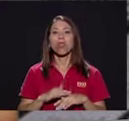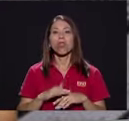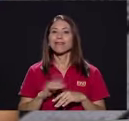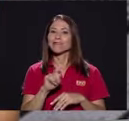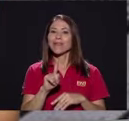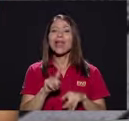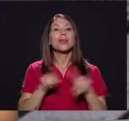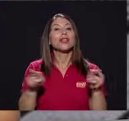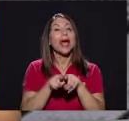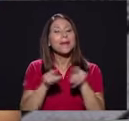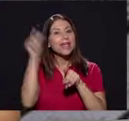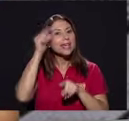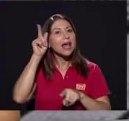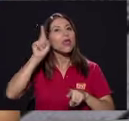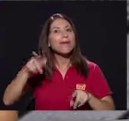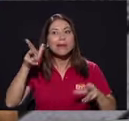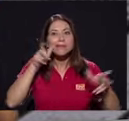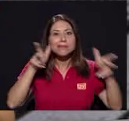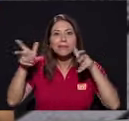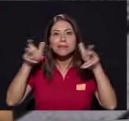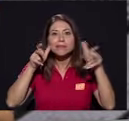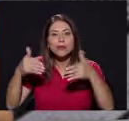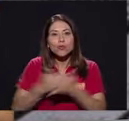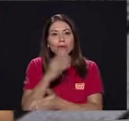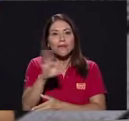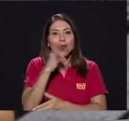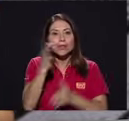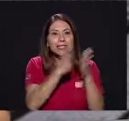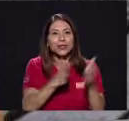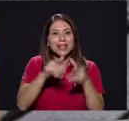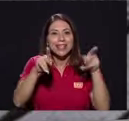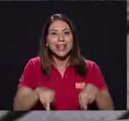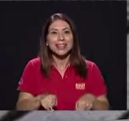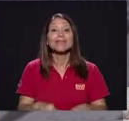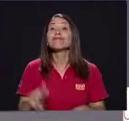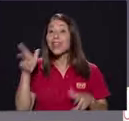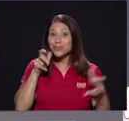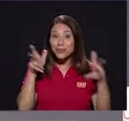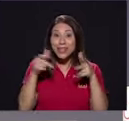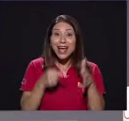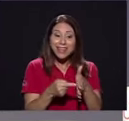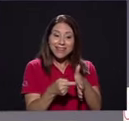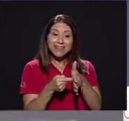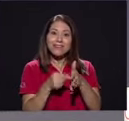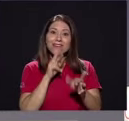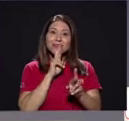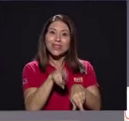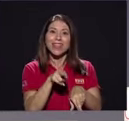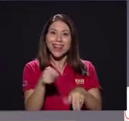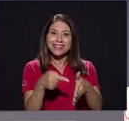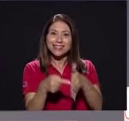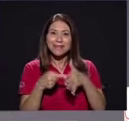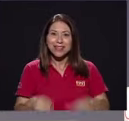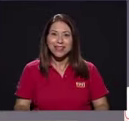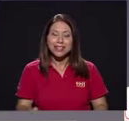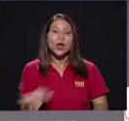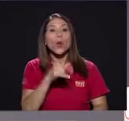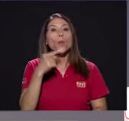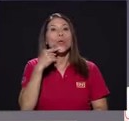también el Estado tiene que aprender a escuchar cuáles son esas nuevas formas en que se organiza la gente. A escuchar y a responder a las demandas de esa participación